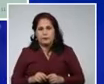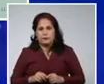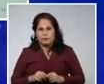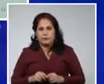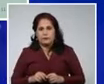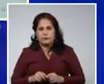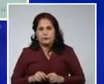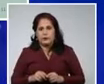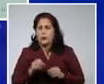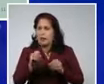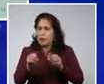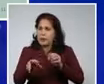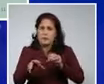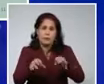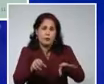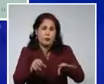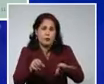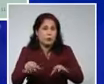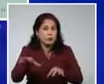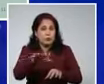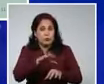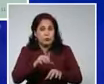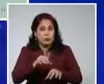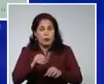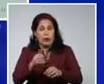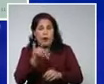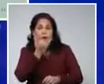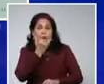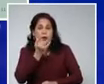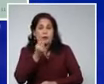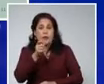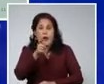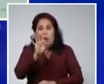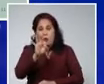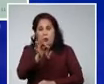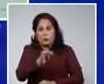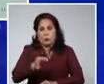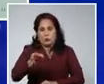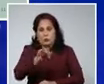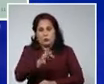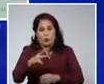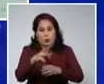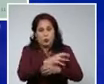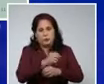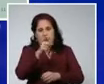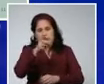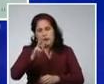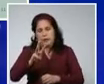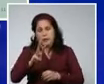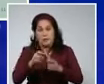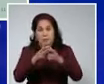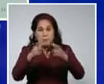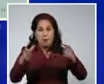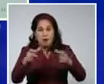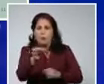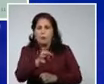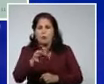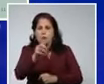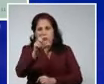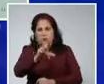una dispersión que afecta a 8 de sus 13 municipios. El mayor número en el municipio